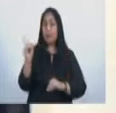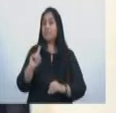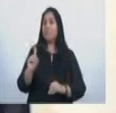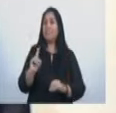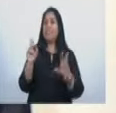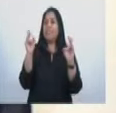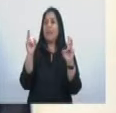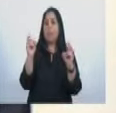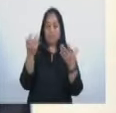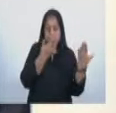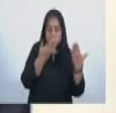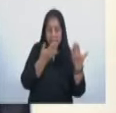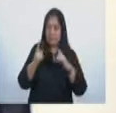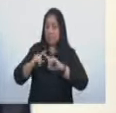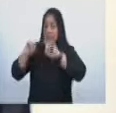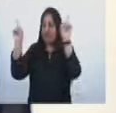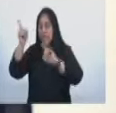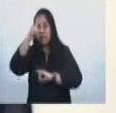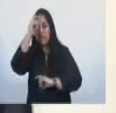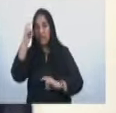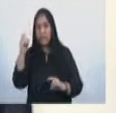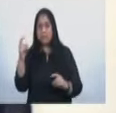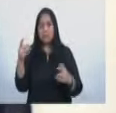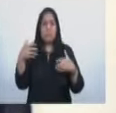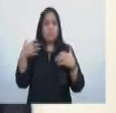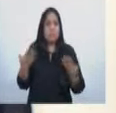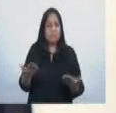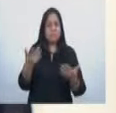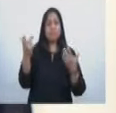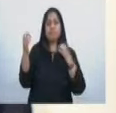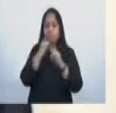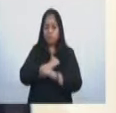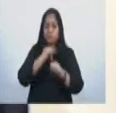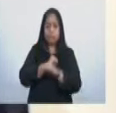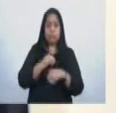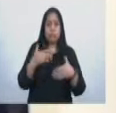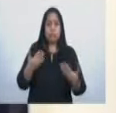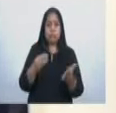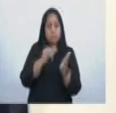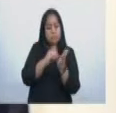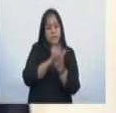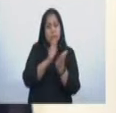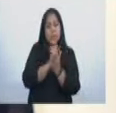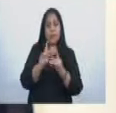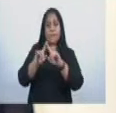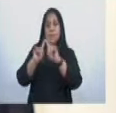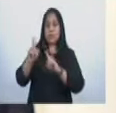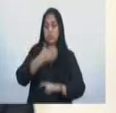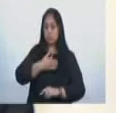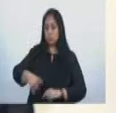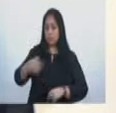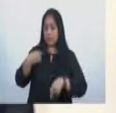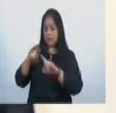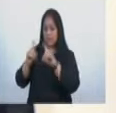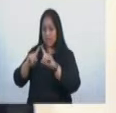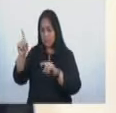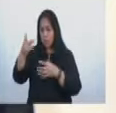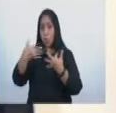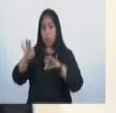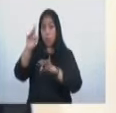relacionadas a lo que estudiamos trategias piensa implementar en su gobierno para diversificar las oportunidades laborales en